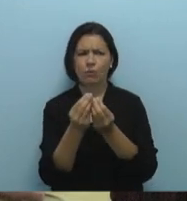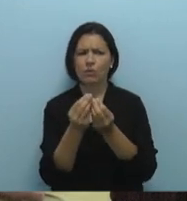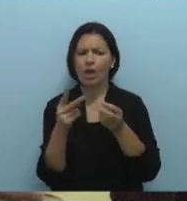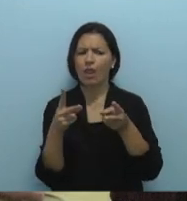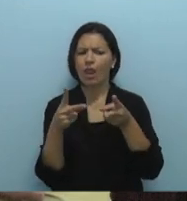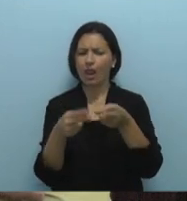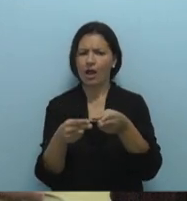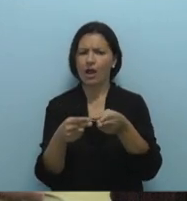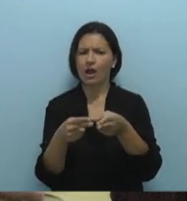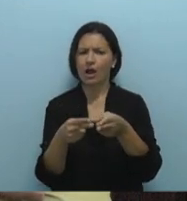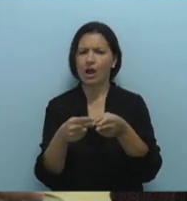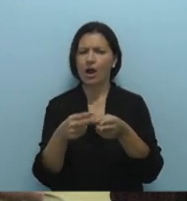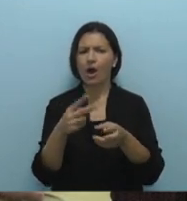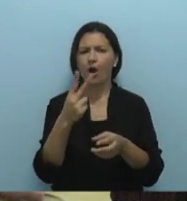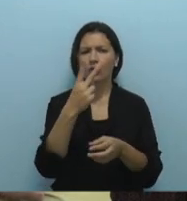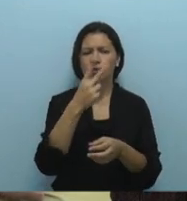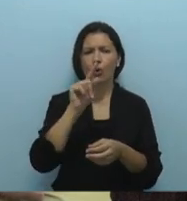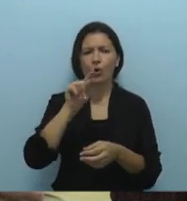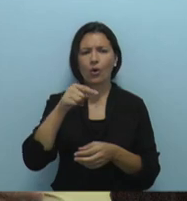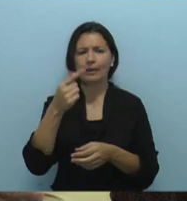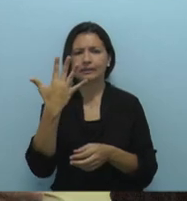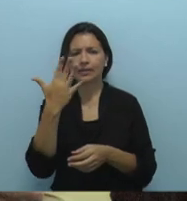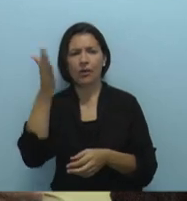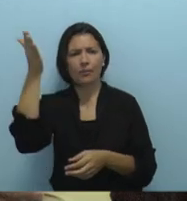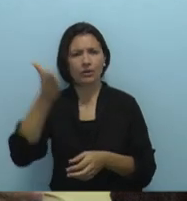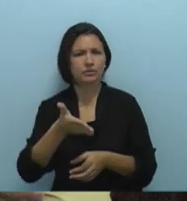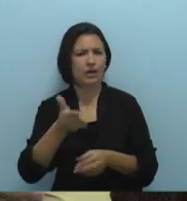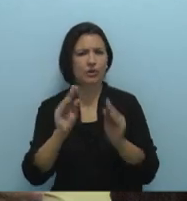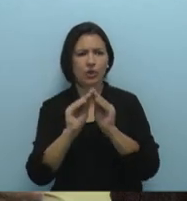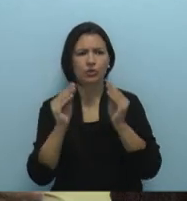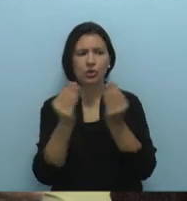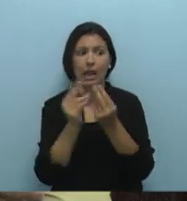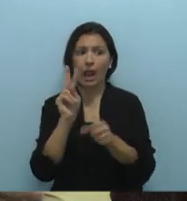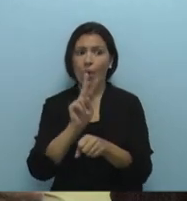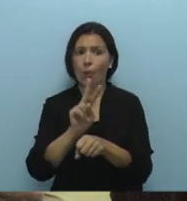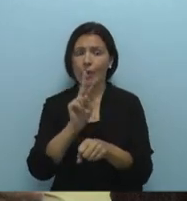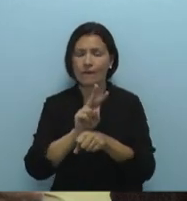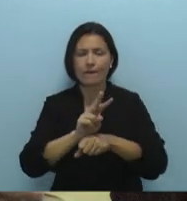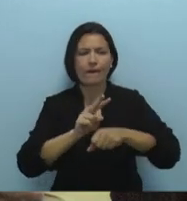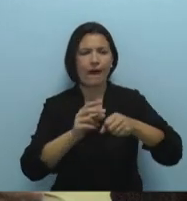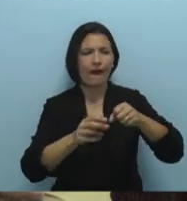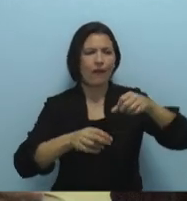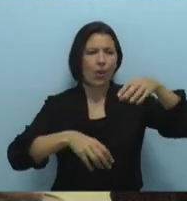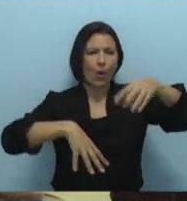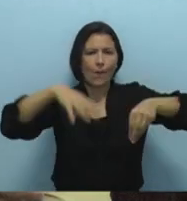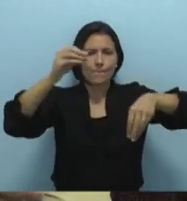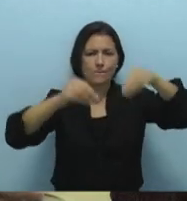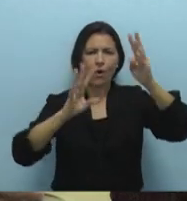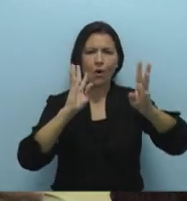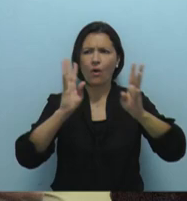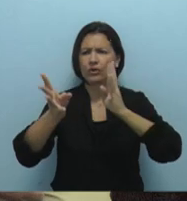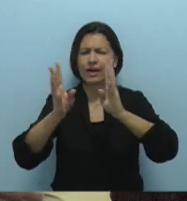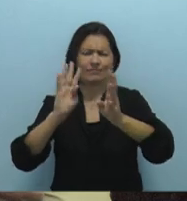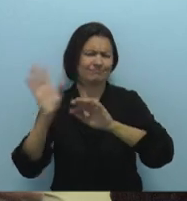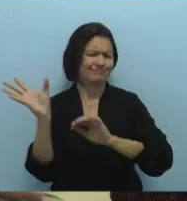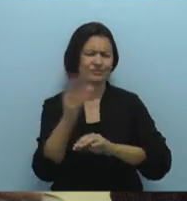dar solamente el 2,5% de lo destinado para la protección de bosques y montes naturales. Esto va a